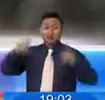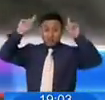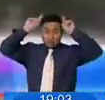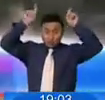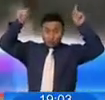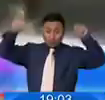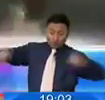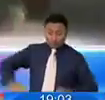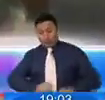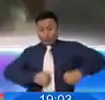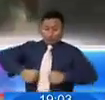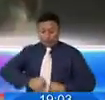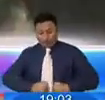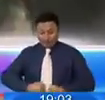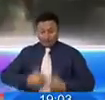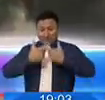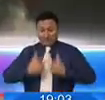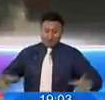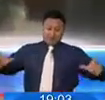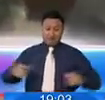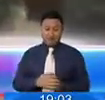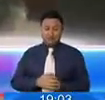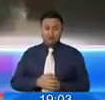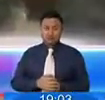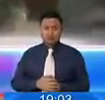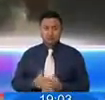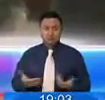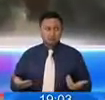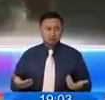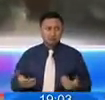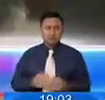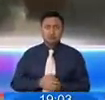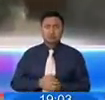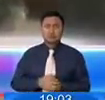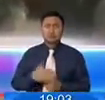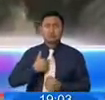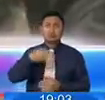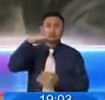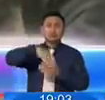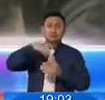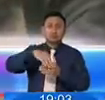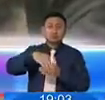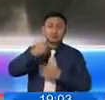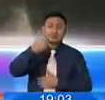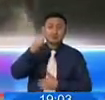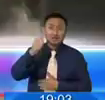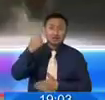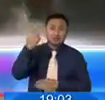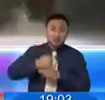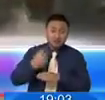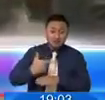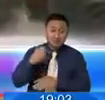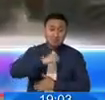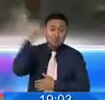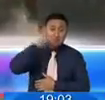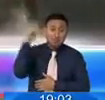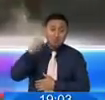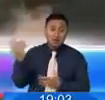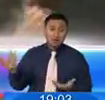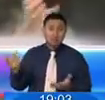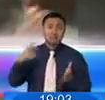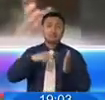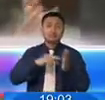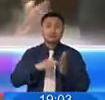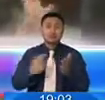y les liberó. Ganamos 10 elecciones consecutivas. Eso significa